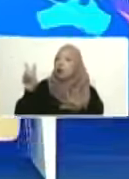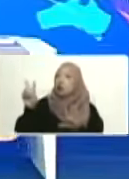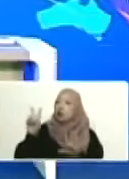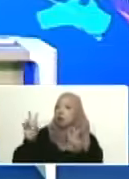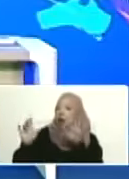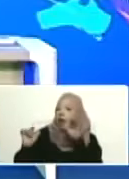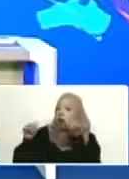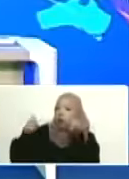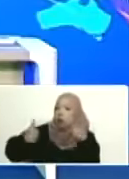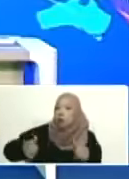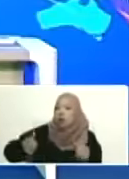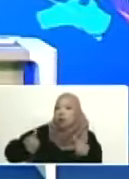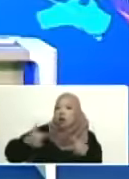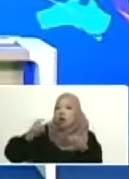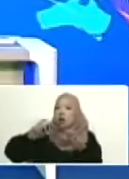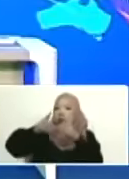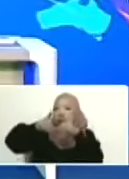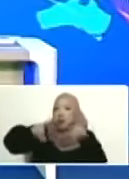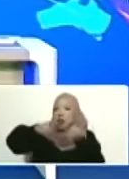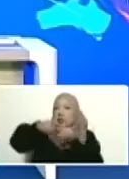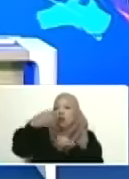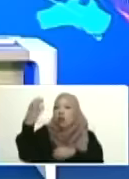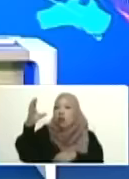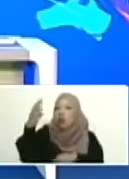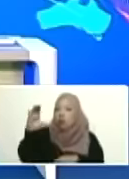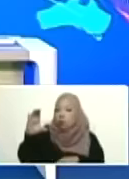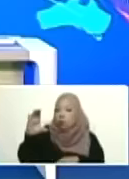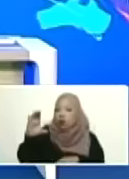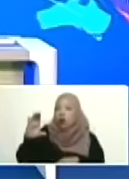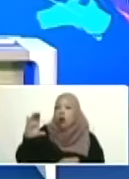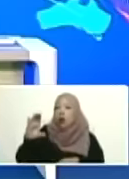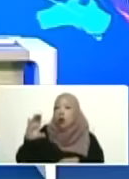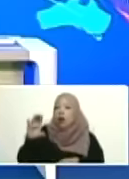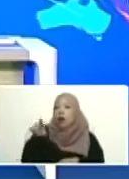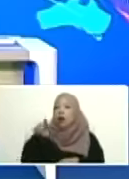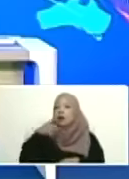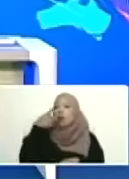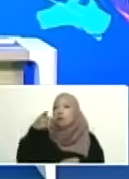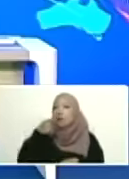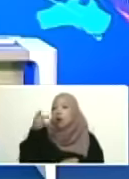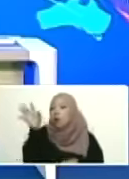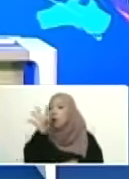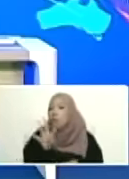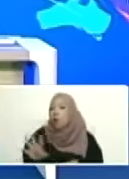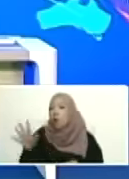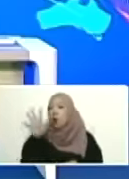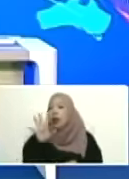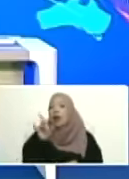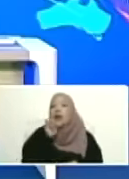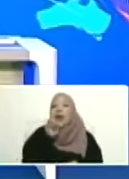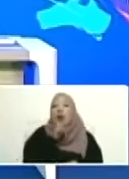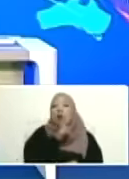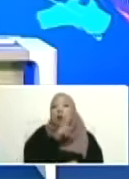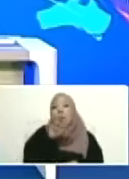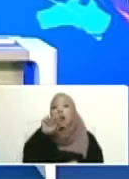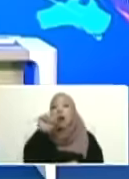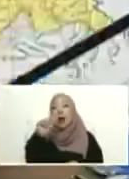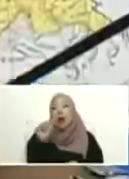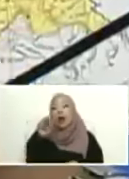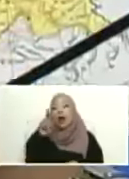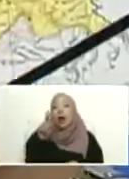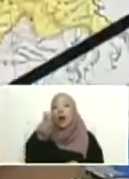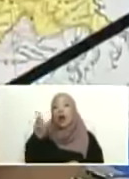naciente. Y siempre en el mapa político de Agustín Codazzi, siempre